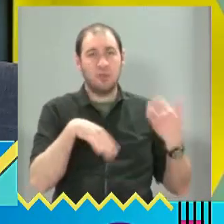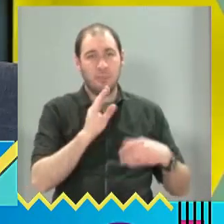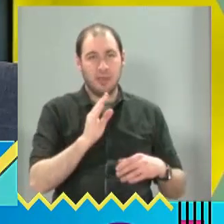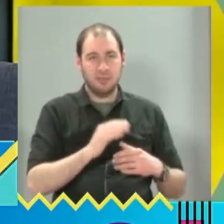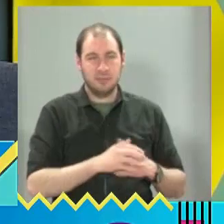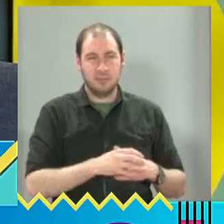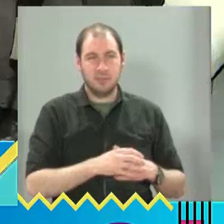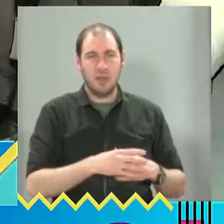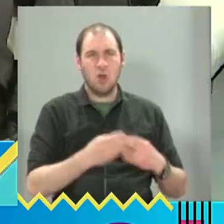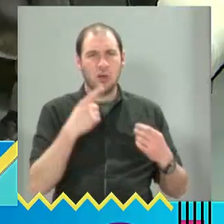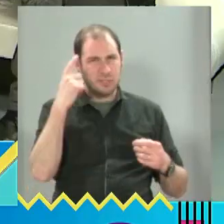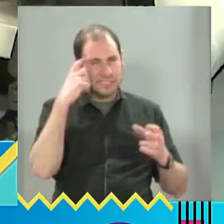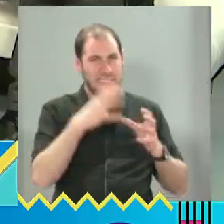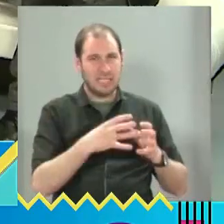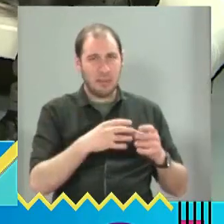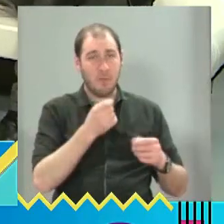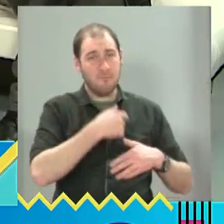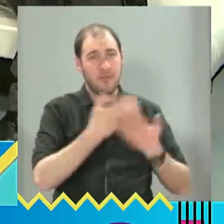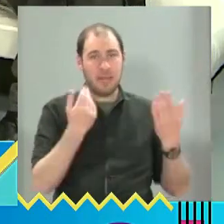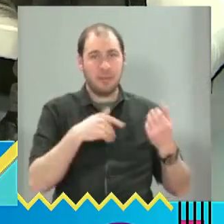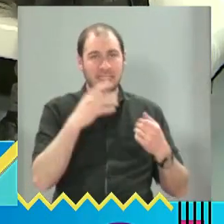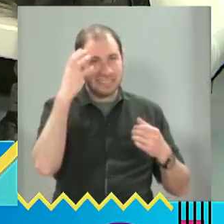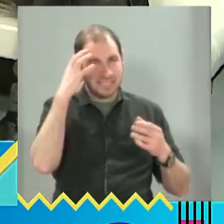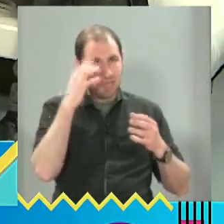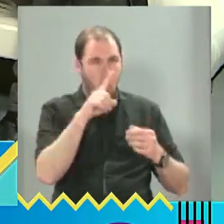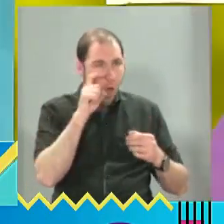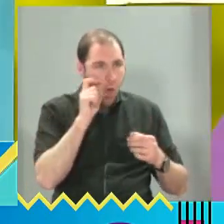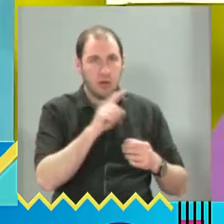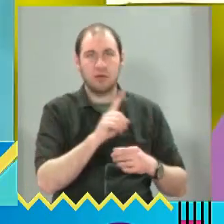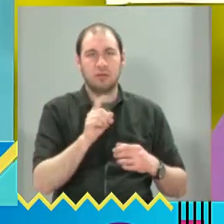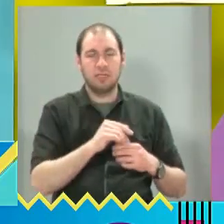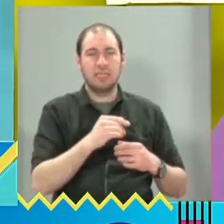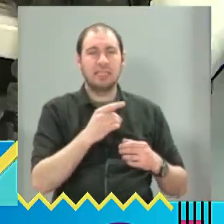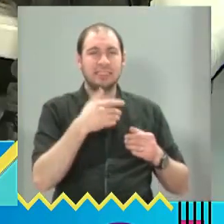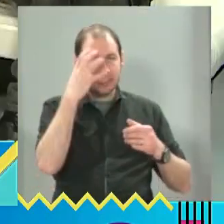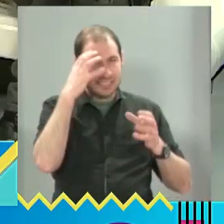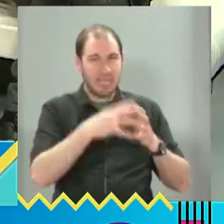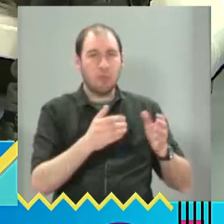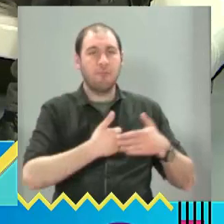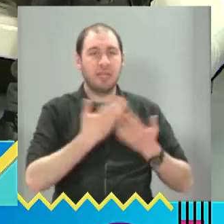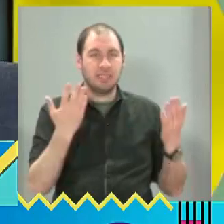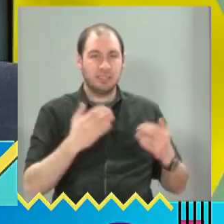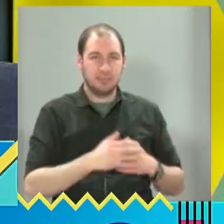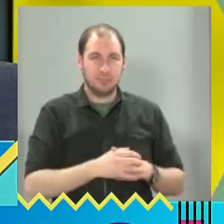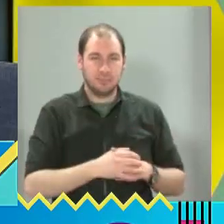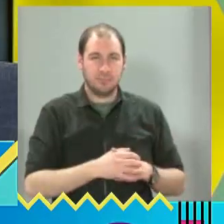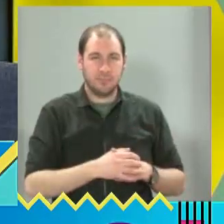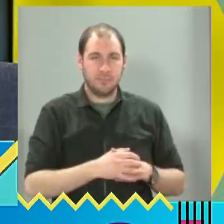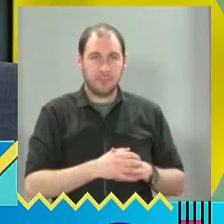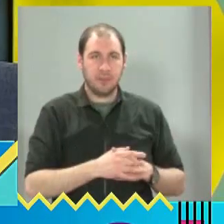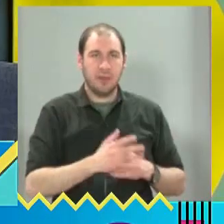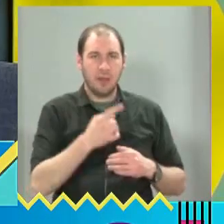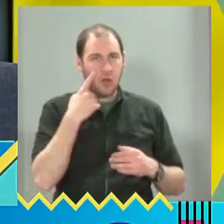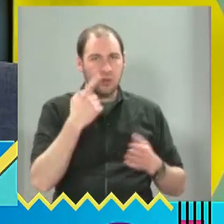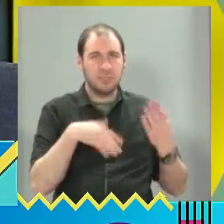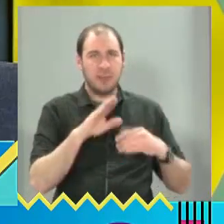sobre cómo el cerebro puede ser más feliz, no el cerebro adicto, sino el cerebro feliz. Cada vez se está